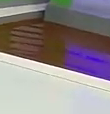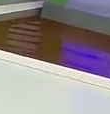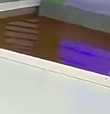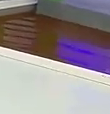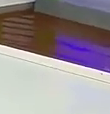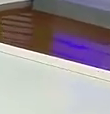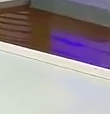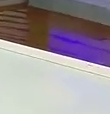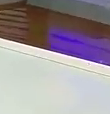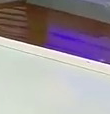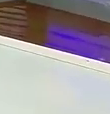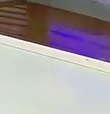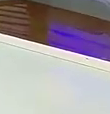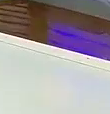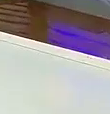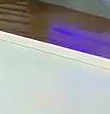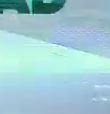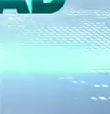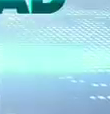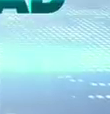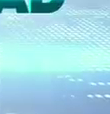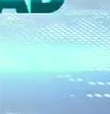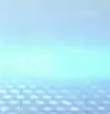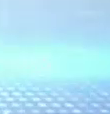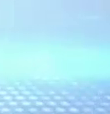en la vida